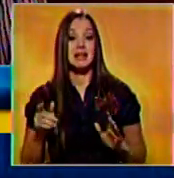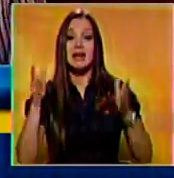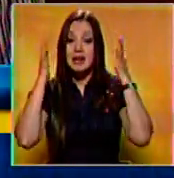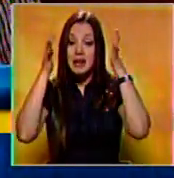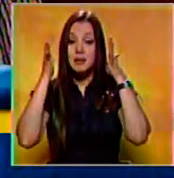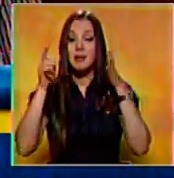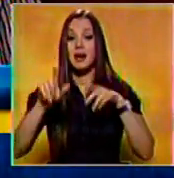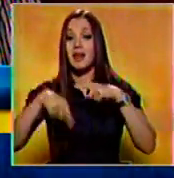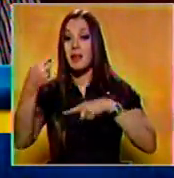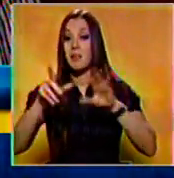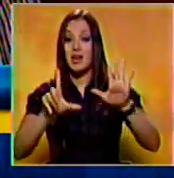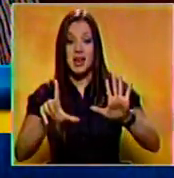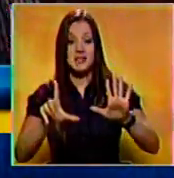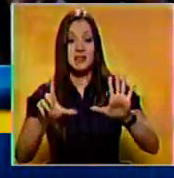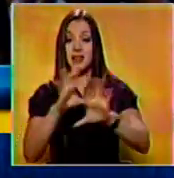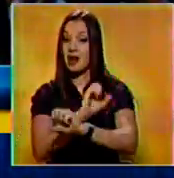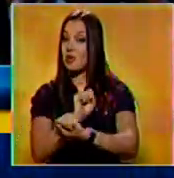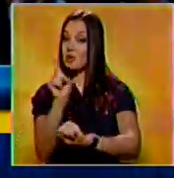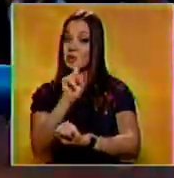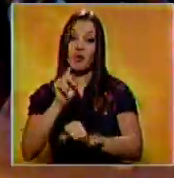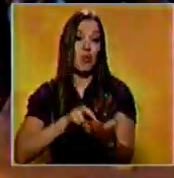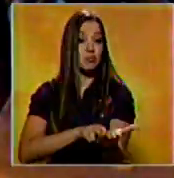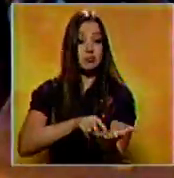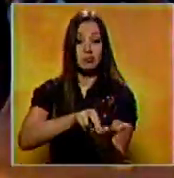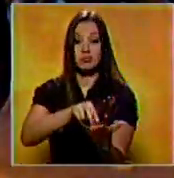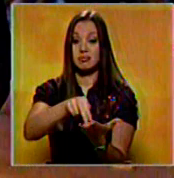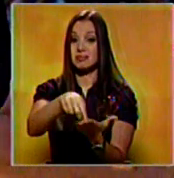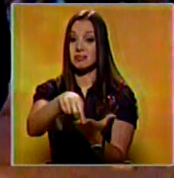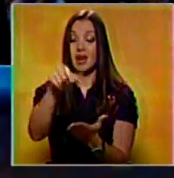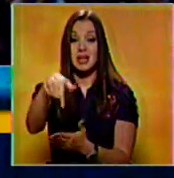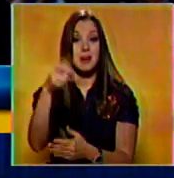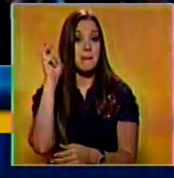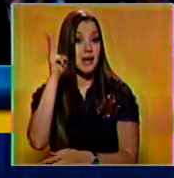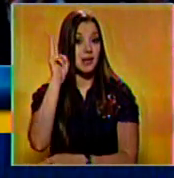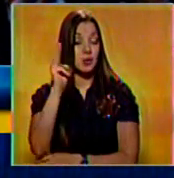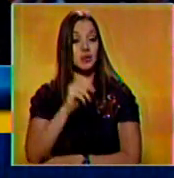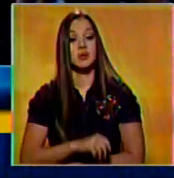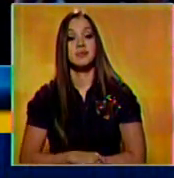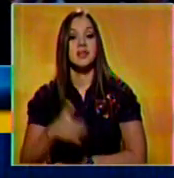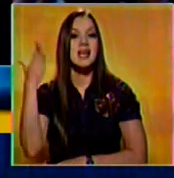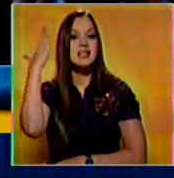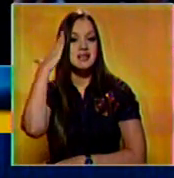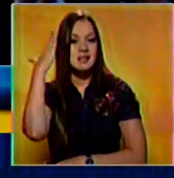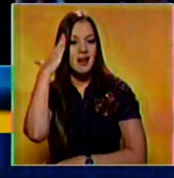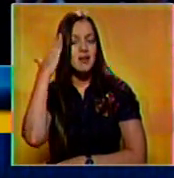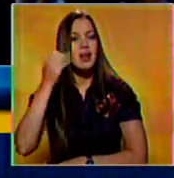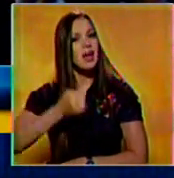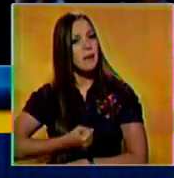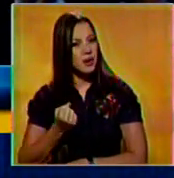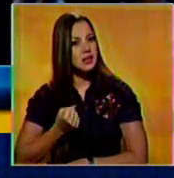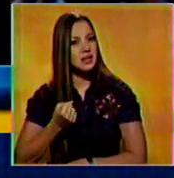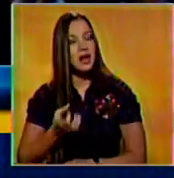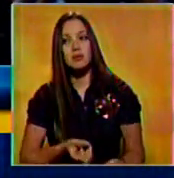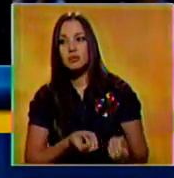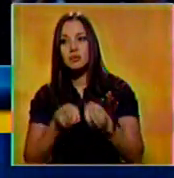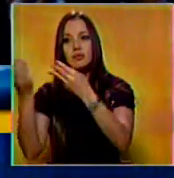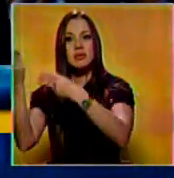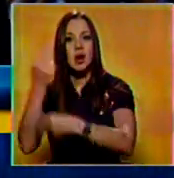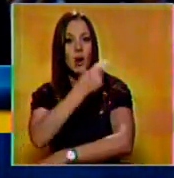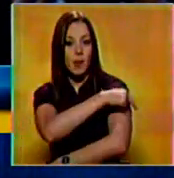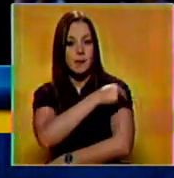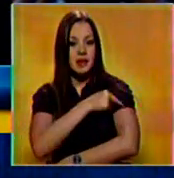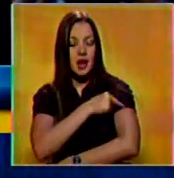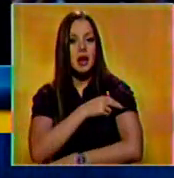que después de las 7 no caminen por esta zona. Se conoció que el oficial agregado de Policaracas, Luis Romero, fue trasladado a un centro asistencial donde